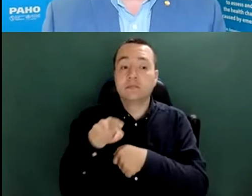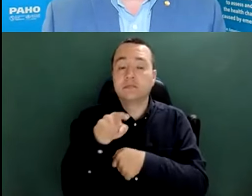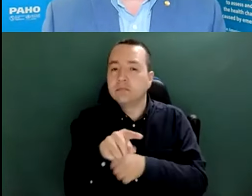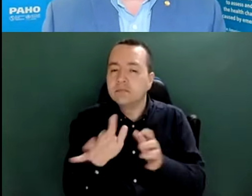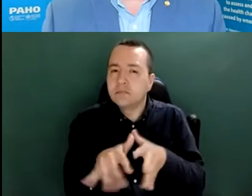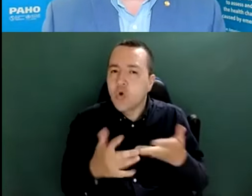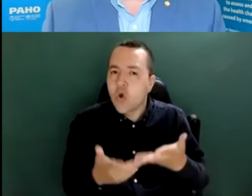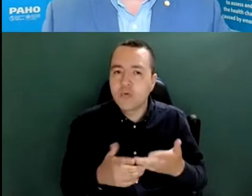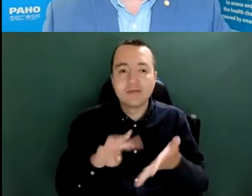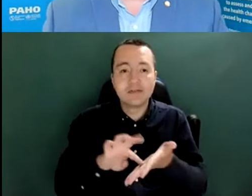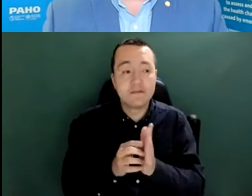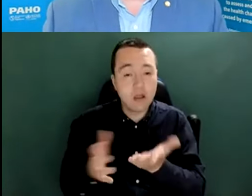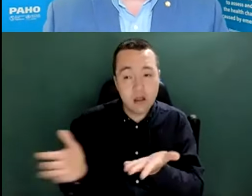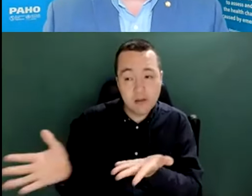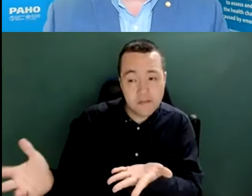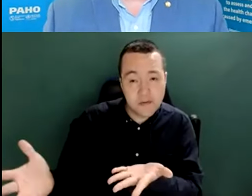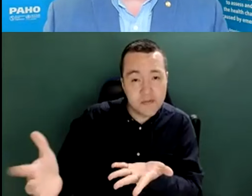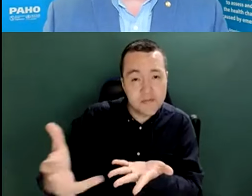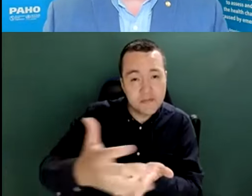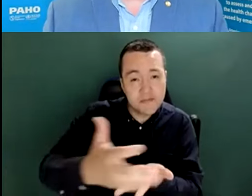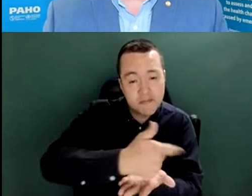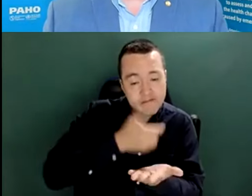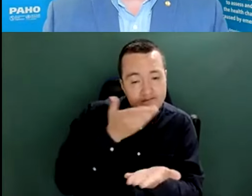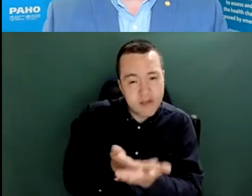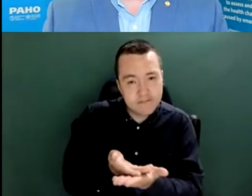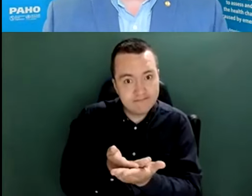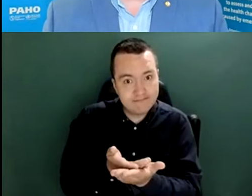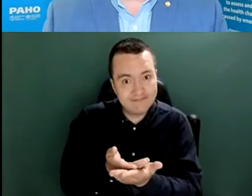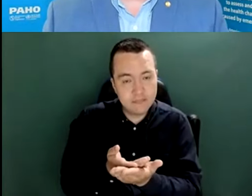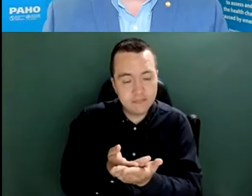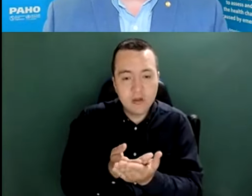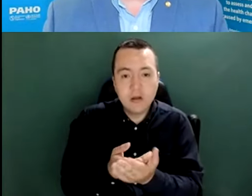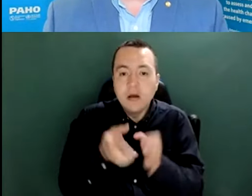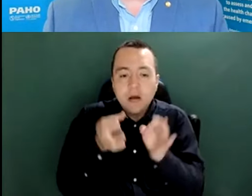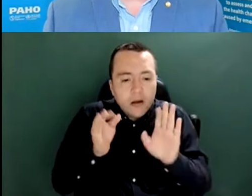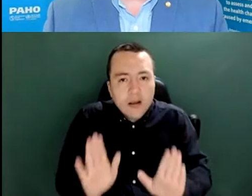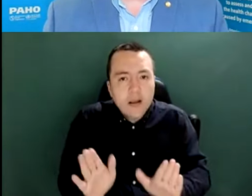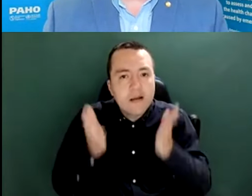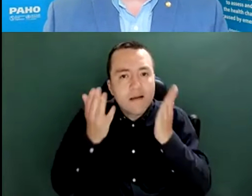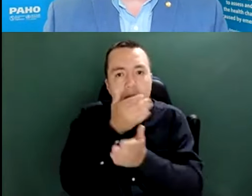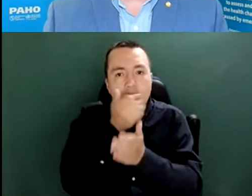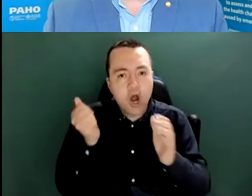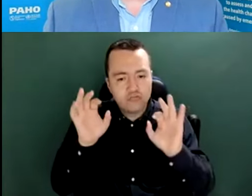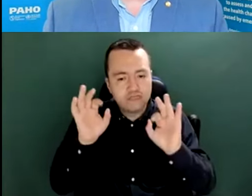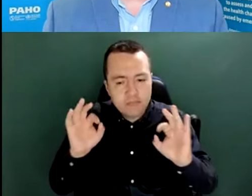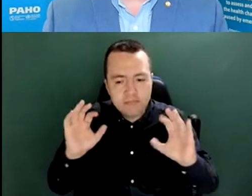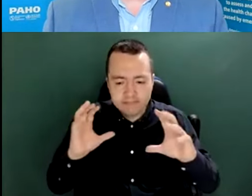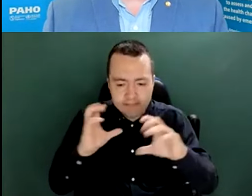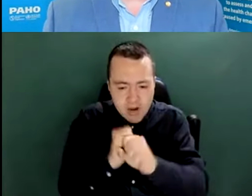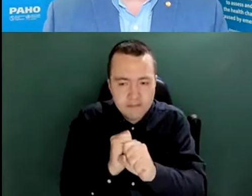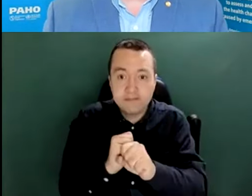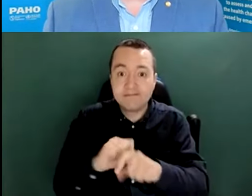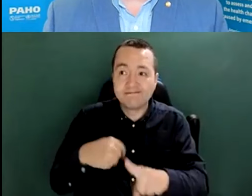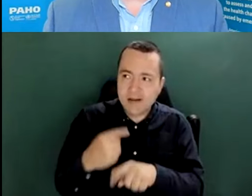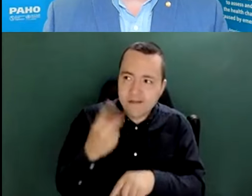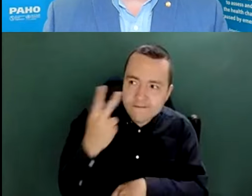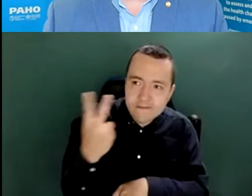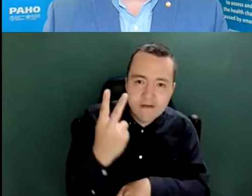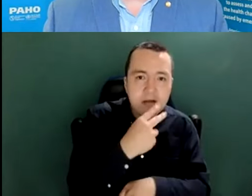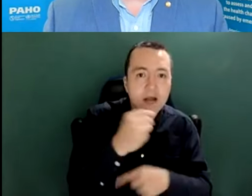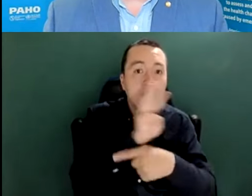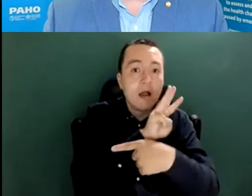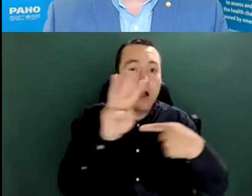los resúmenes que ya se habían hecho, mejoras al sitio web para que el sitio web fuera más accesible, preparación